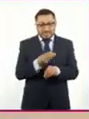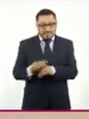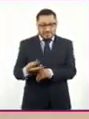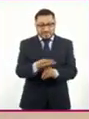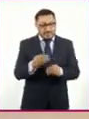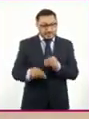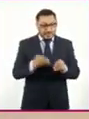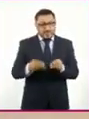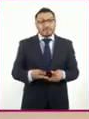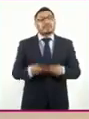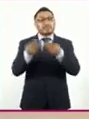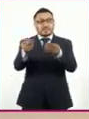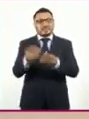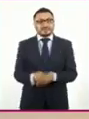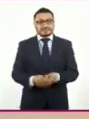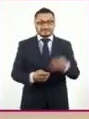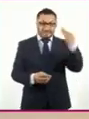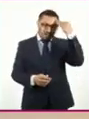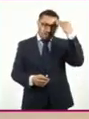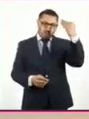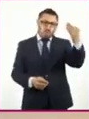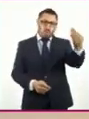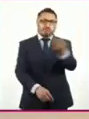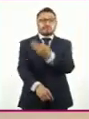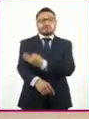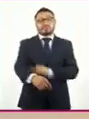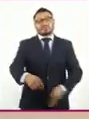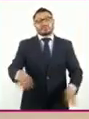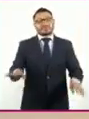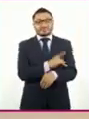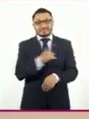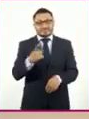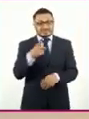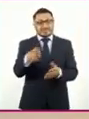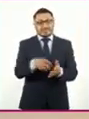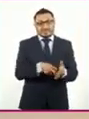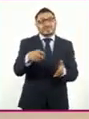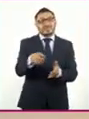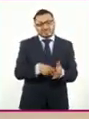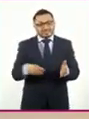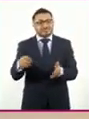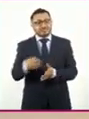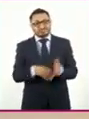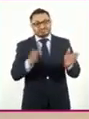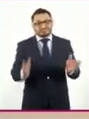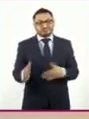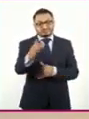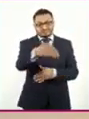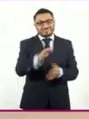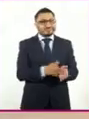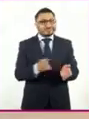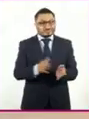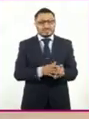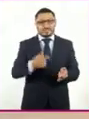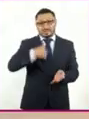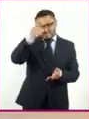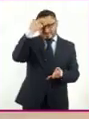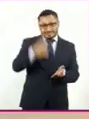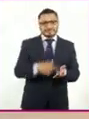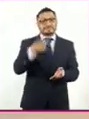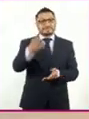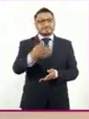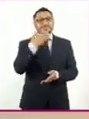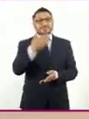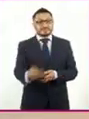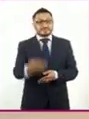Nos tardamos más de lo que esperamos porque tenemos que corregir las hojas. Yo creo que para que queden bien